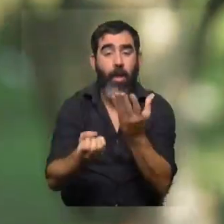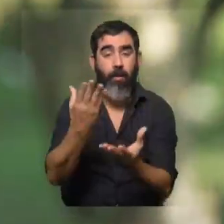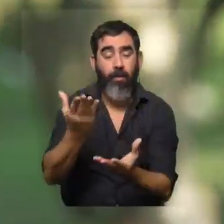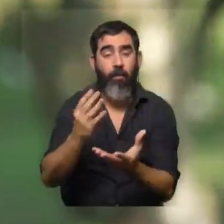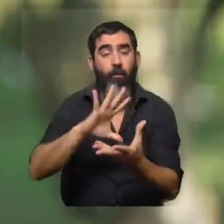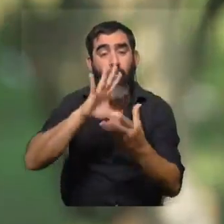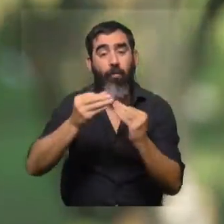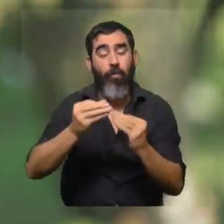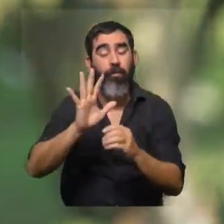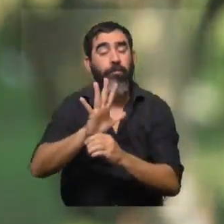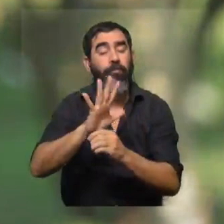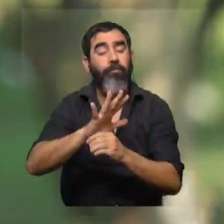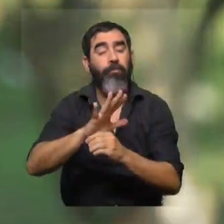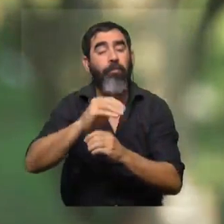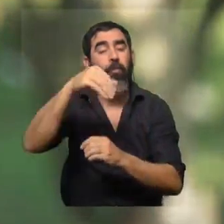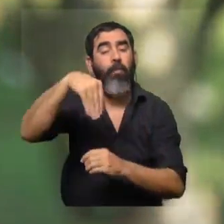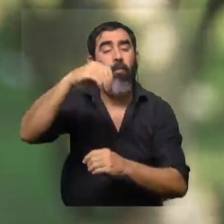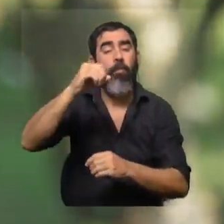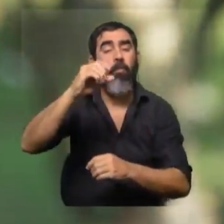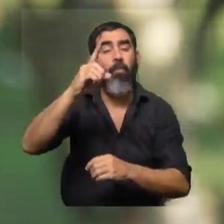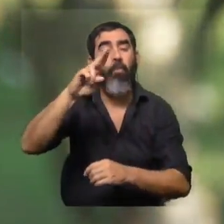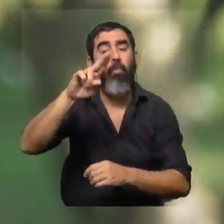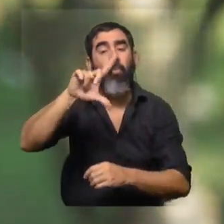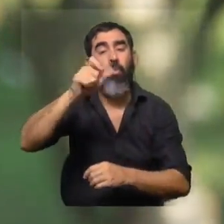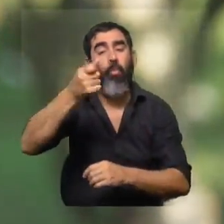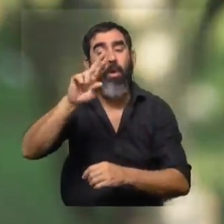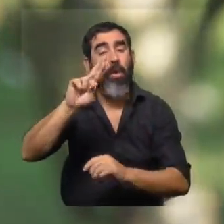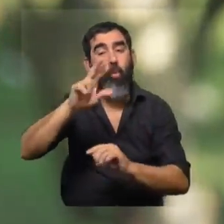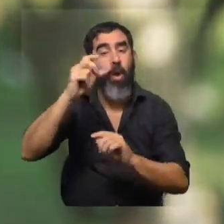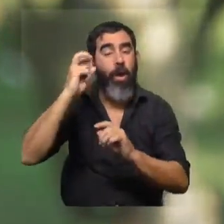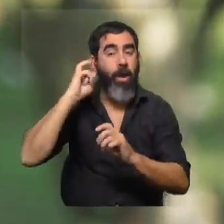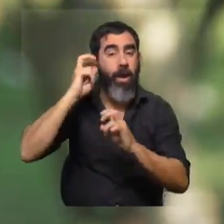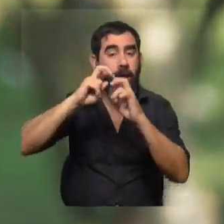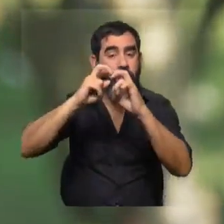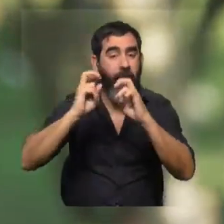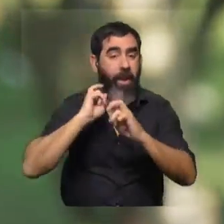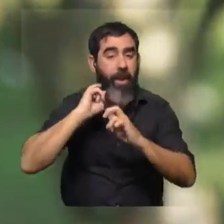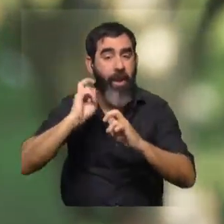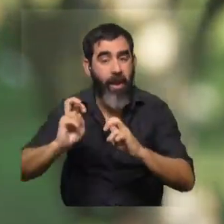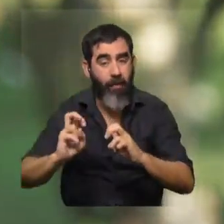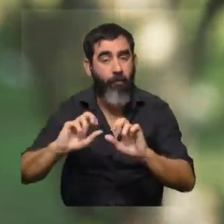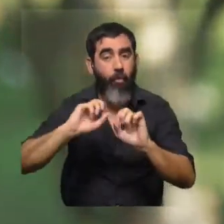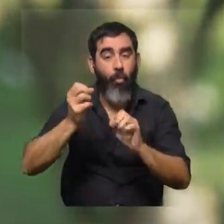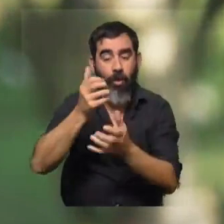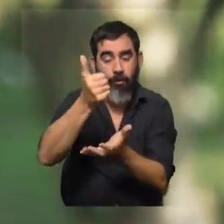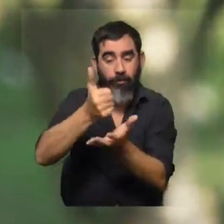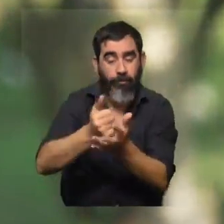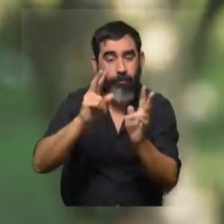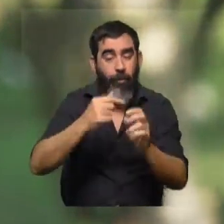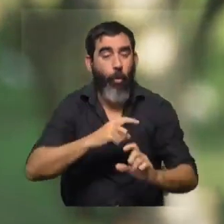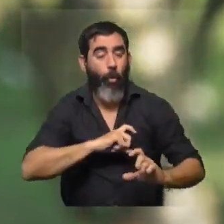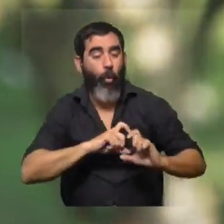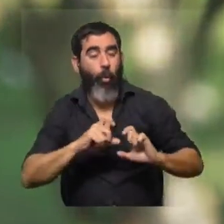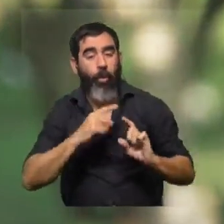arquitectura modular. ¿Qué quiere decir eso? Que no tienen un sistema nervioso central, que no repiten, que no tienen un órgano centralizado y que por tanto